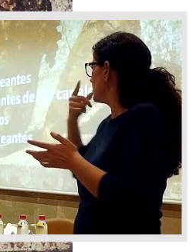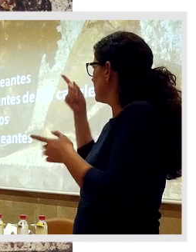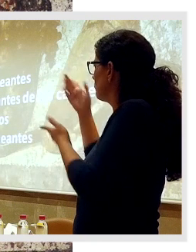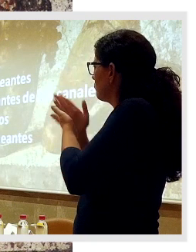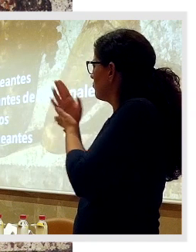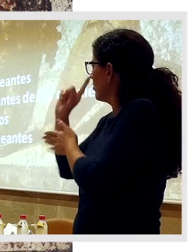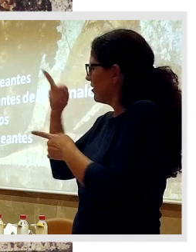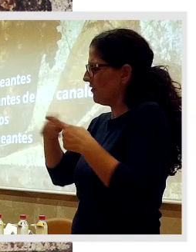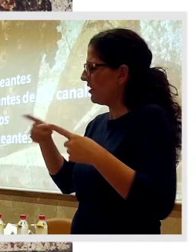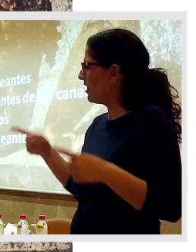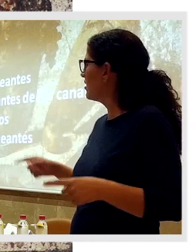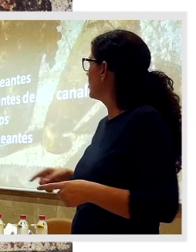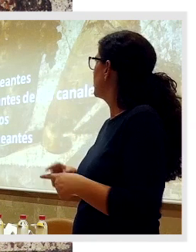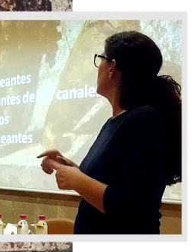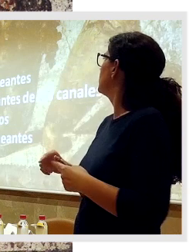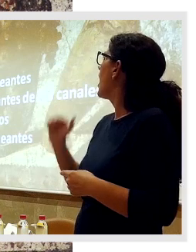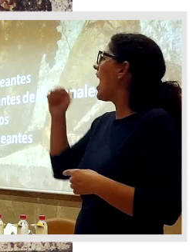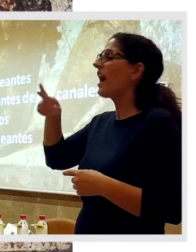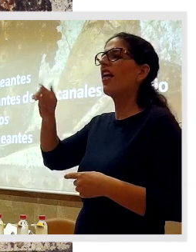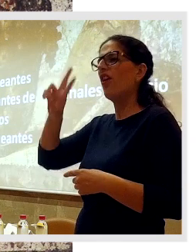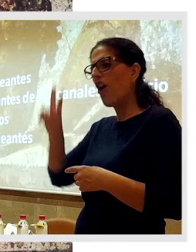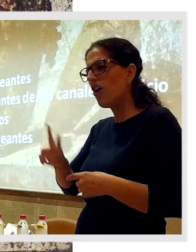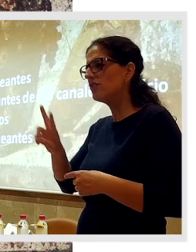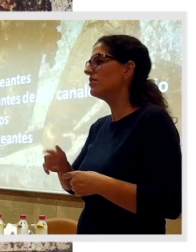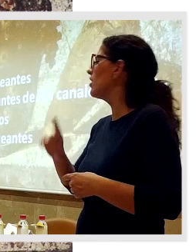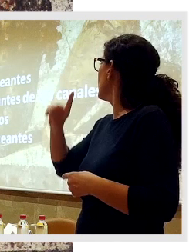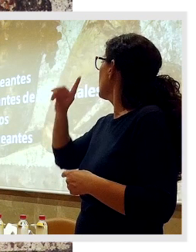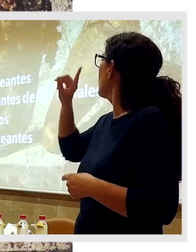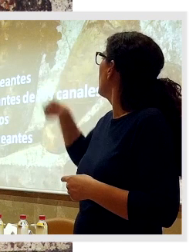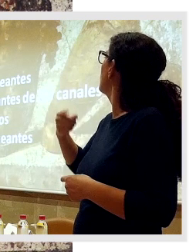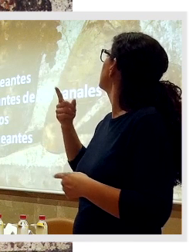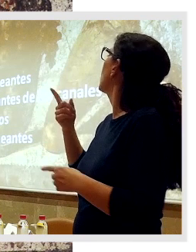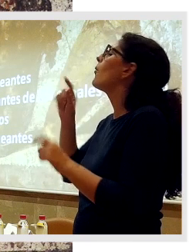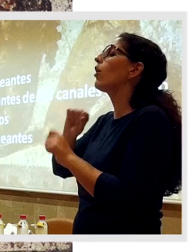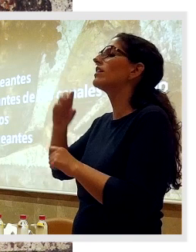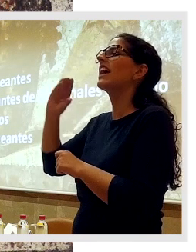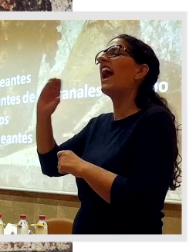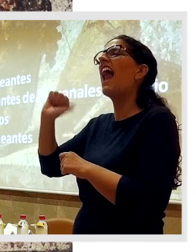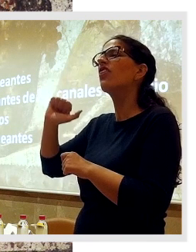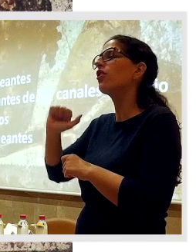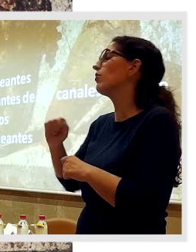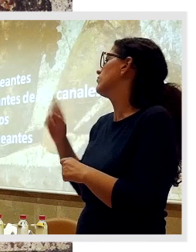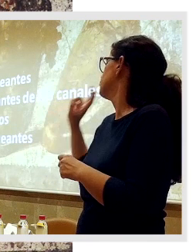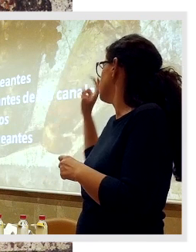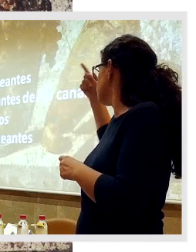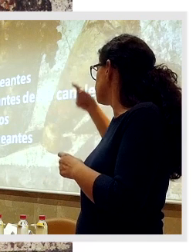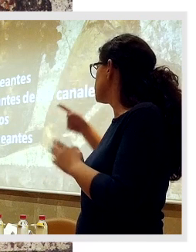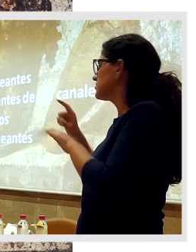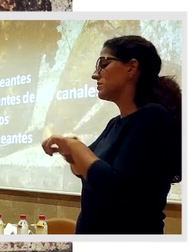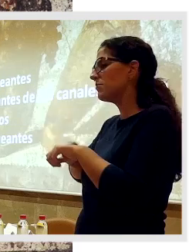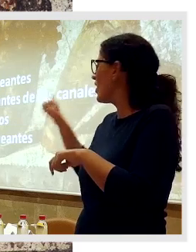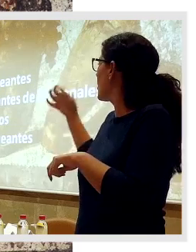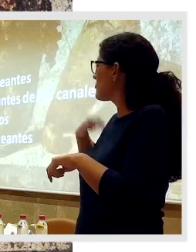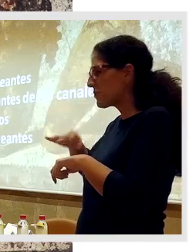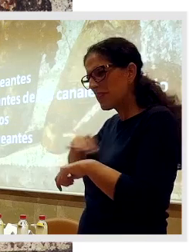los casos, los ARA2, los IECA, los beta-bloqueantes, los diuréticos, bloqueantes de los canales del calcio,